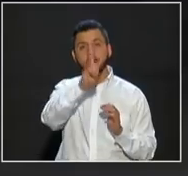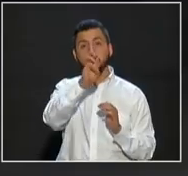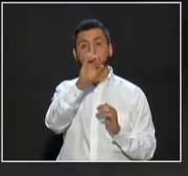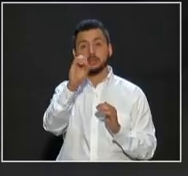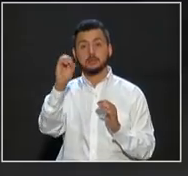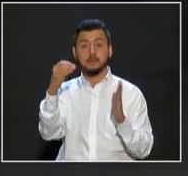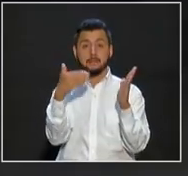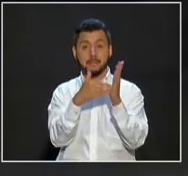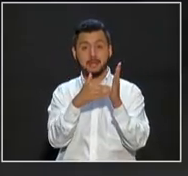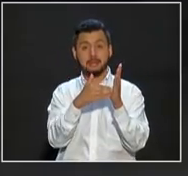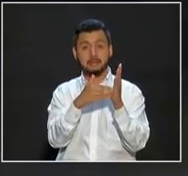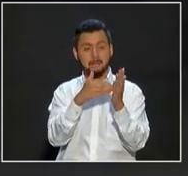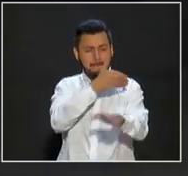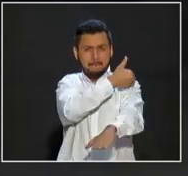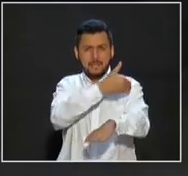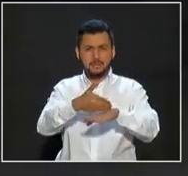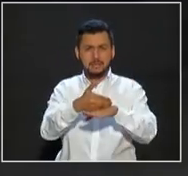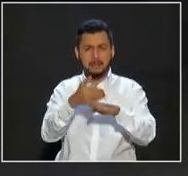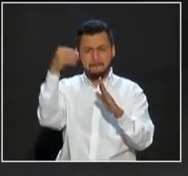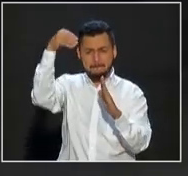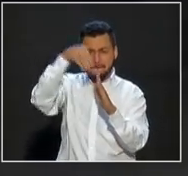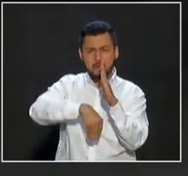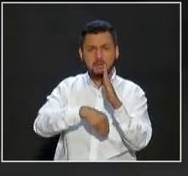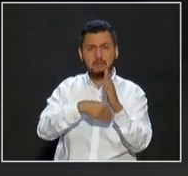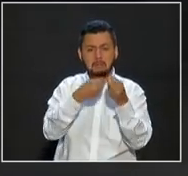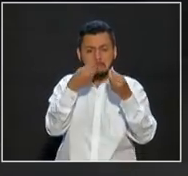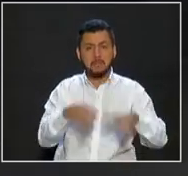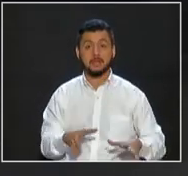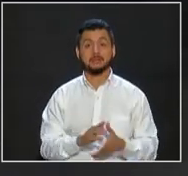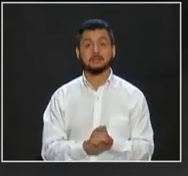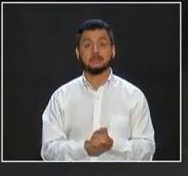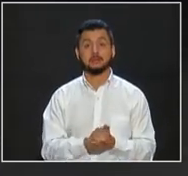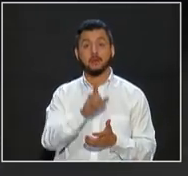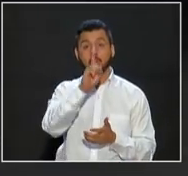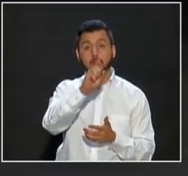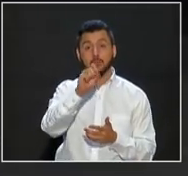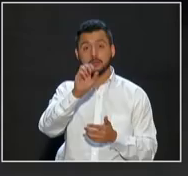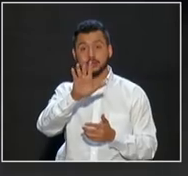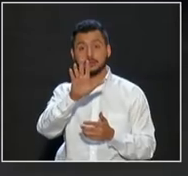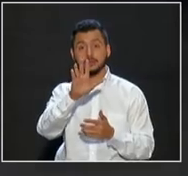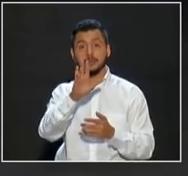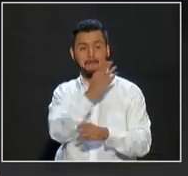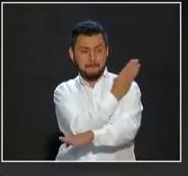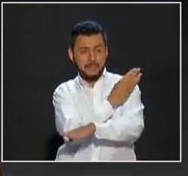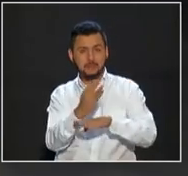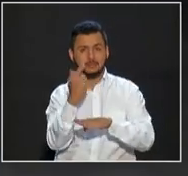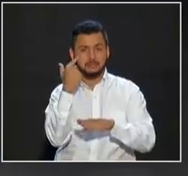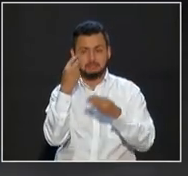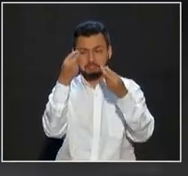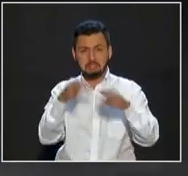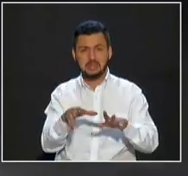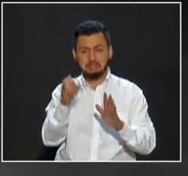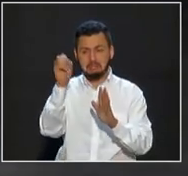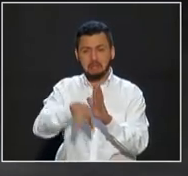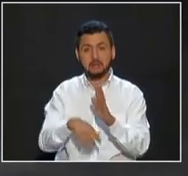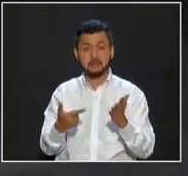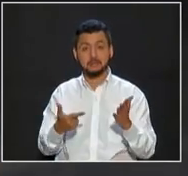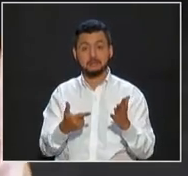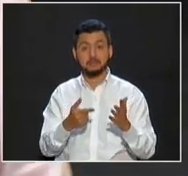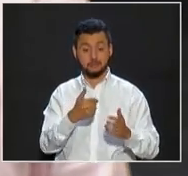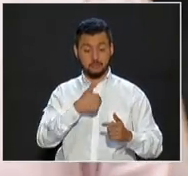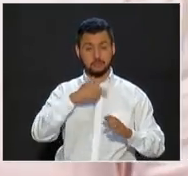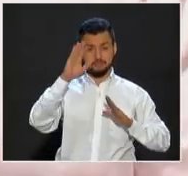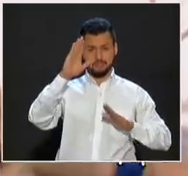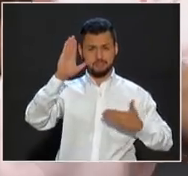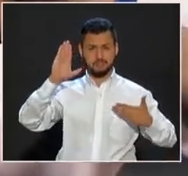contribuyentes estamos pagándole 1.3 billones al año que se está yendo a la basura vamos a darle a la ciudadanía una mejor pese en esto